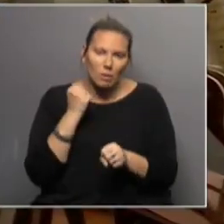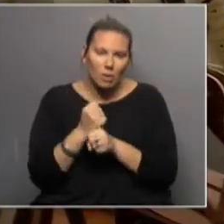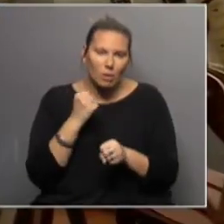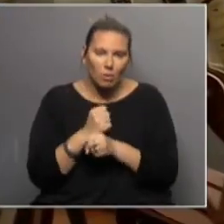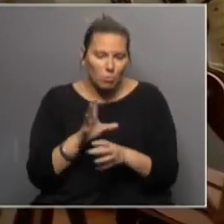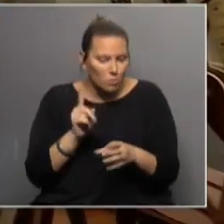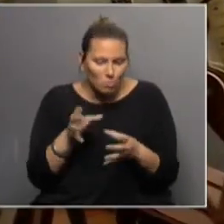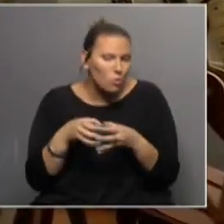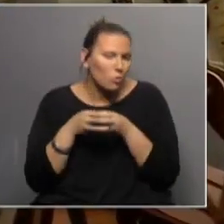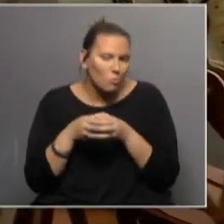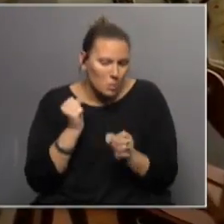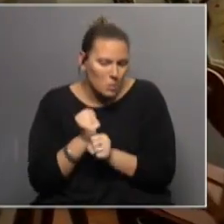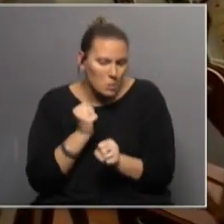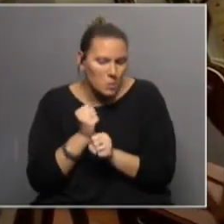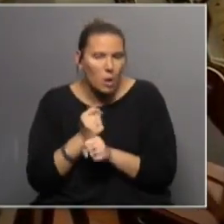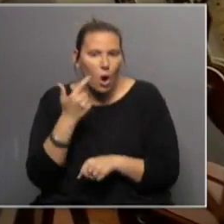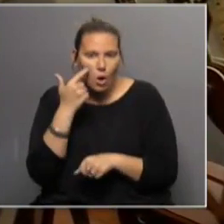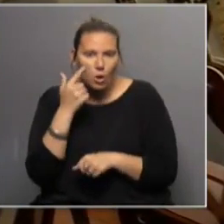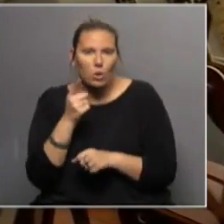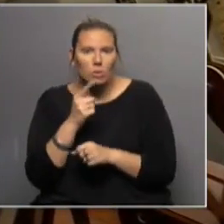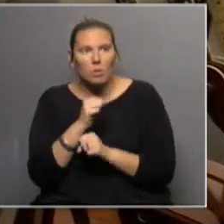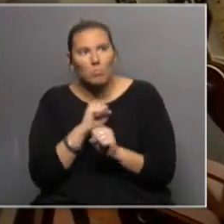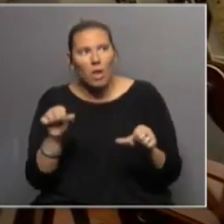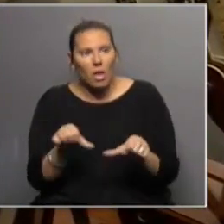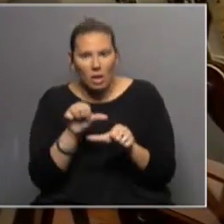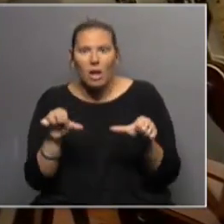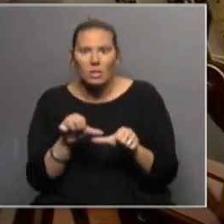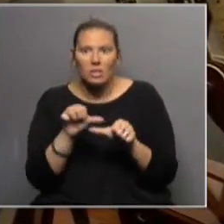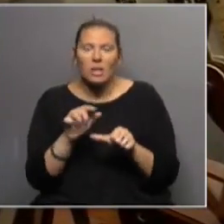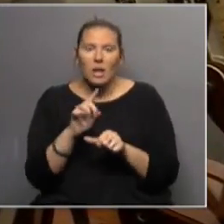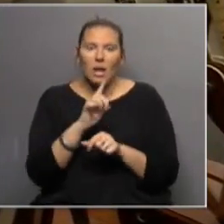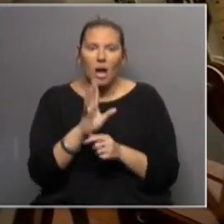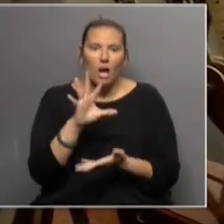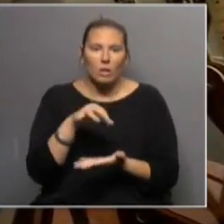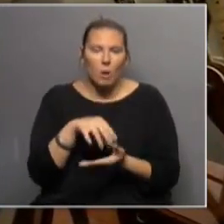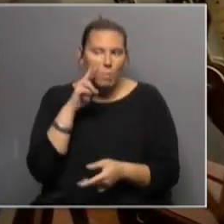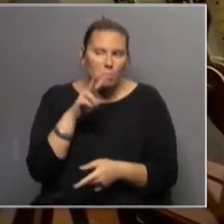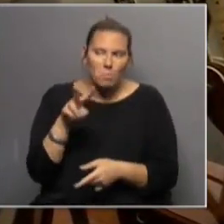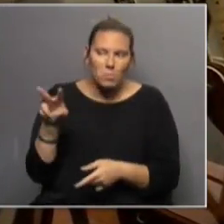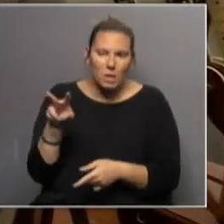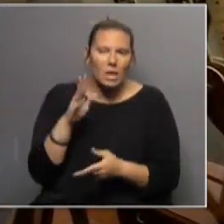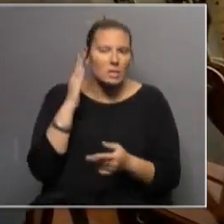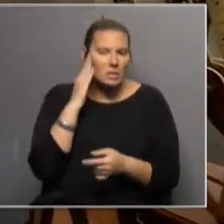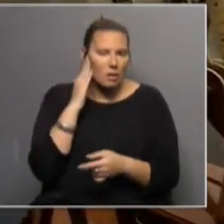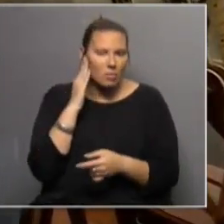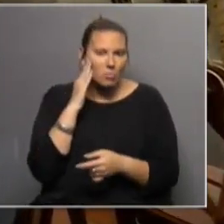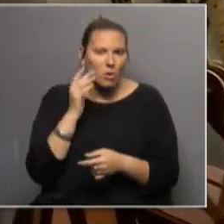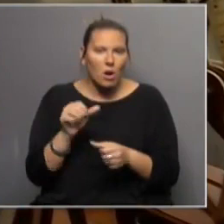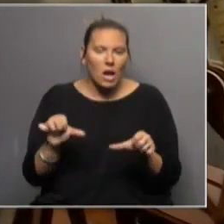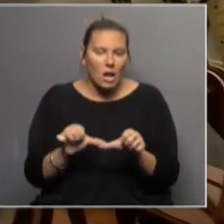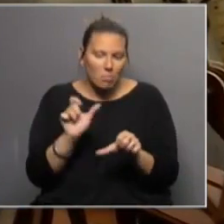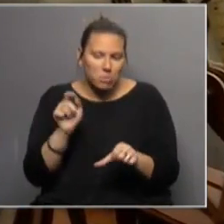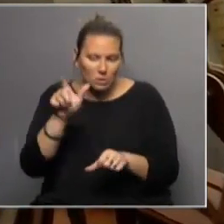desde adentro. Por suerte él tiene el conocimiento para hacerlo, y también cada lugar donde mirás acá sabemos que está fabricado por